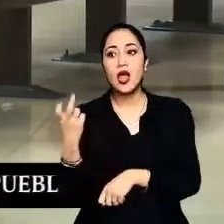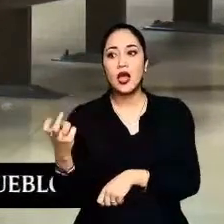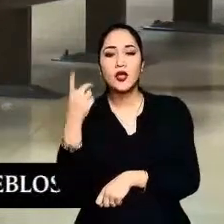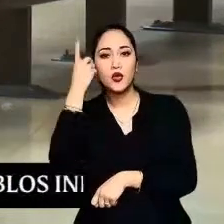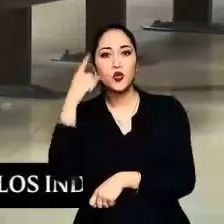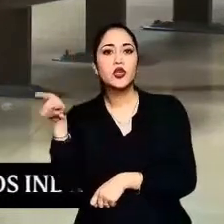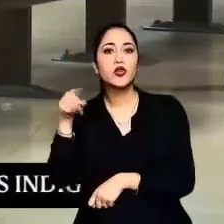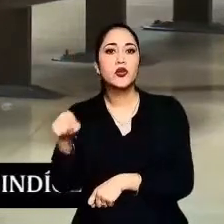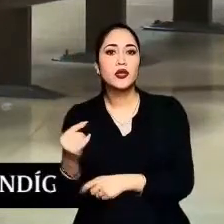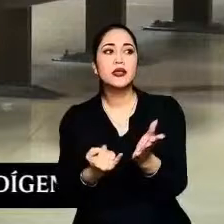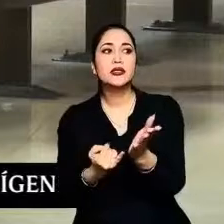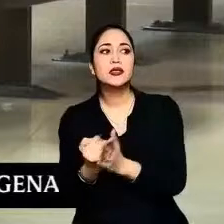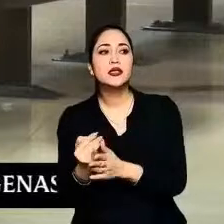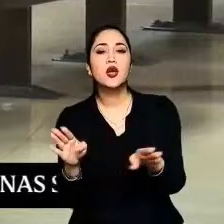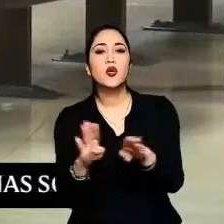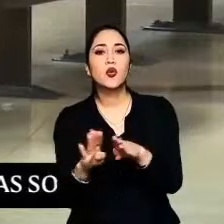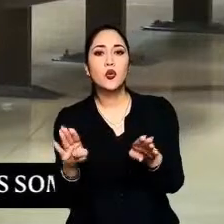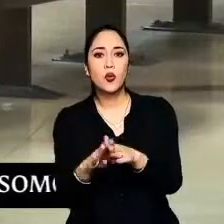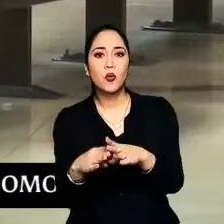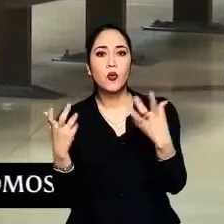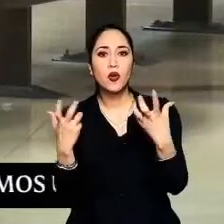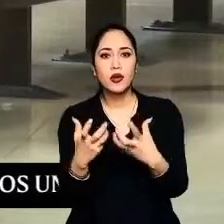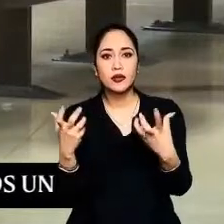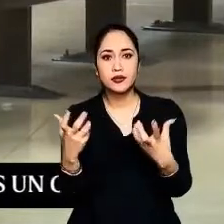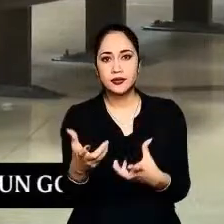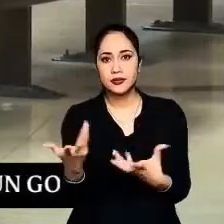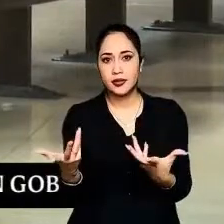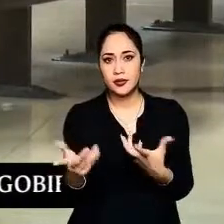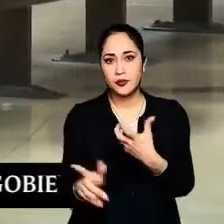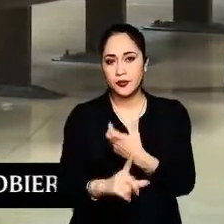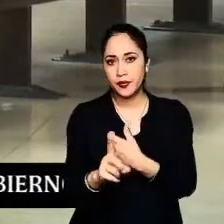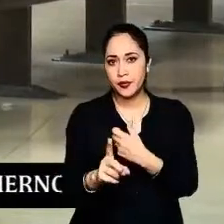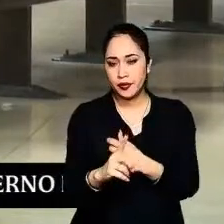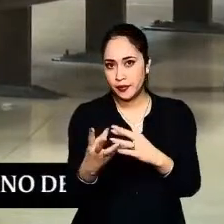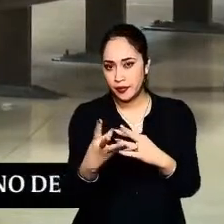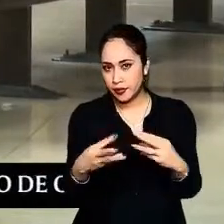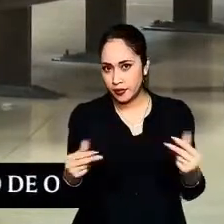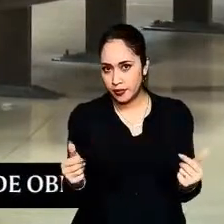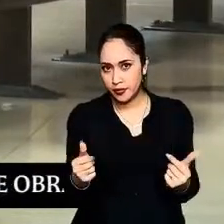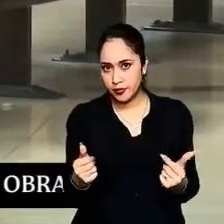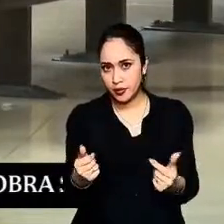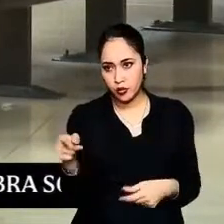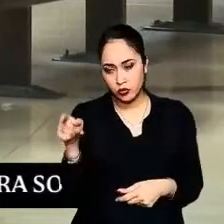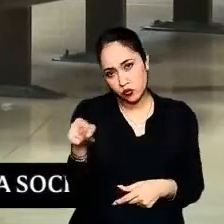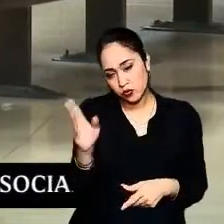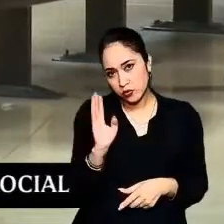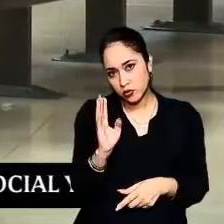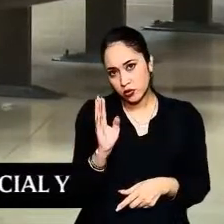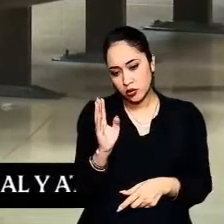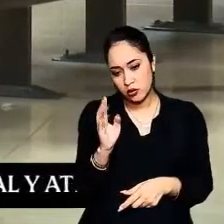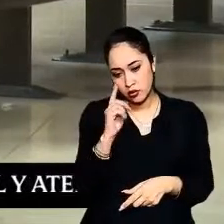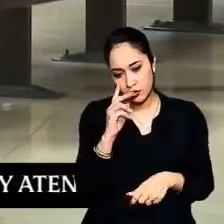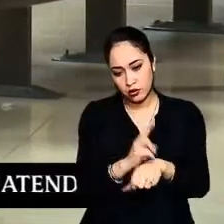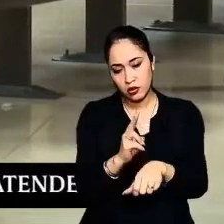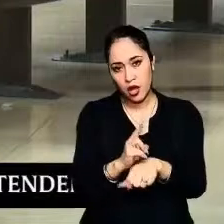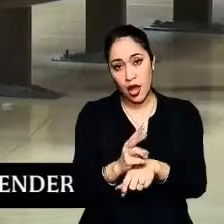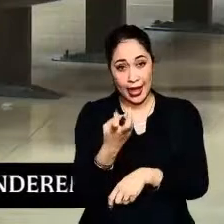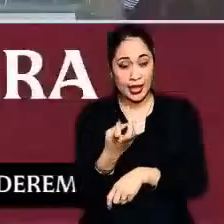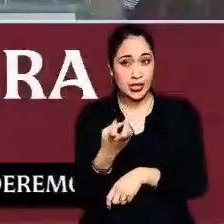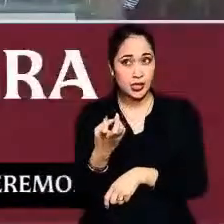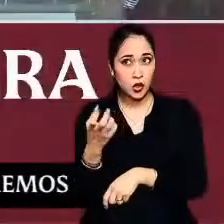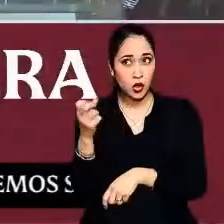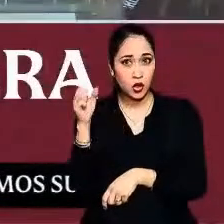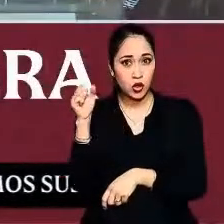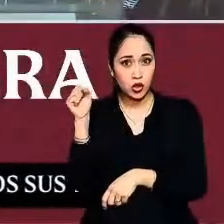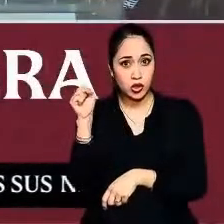tiene que ser esta dependencia quien tiene que checarlo. Bueno. Y recordemos que en septiembre del año pasado ya